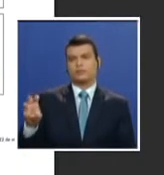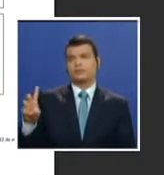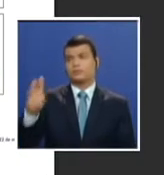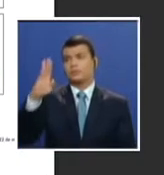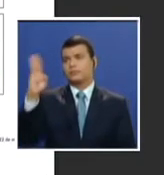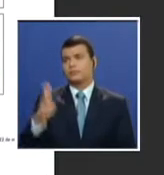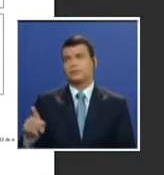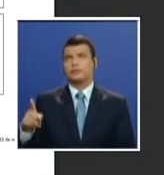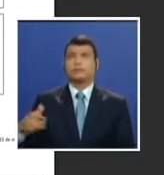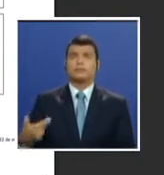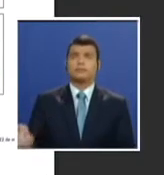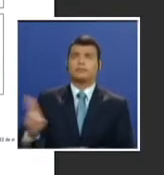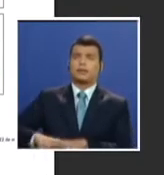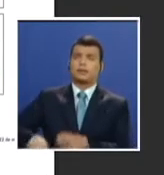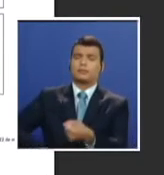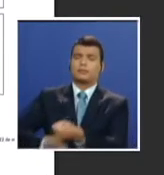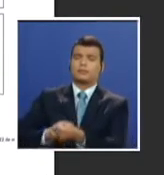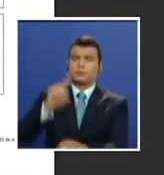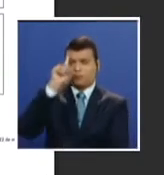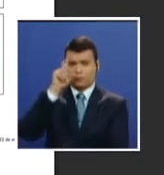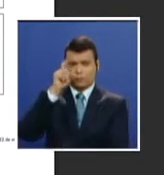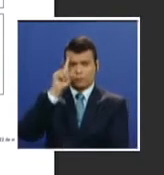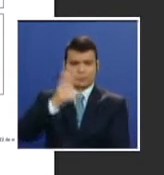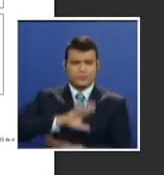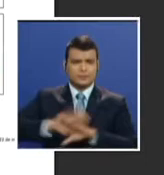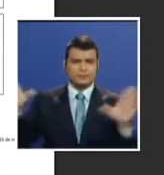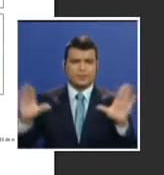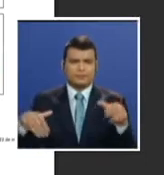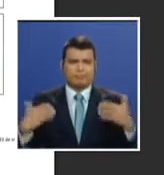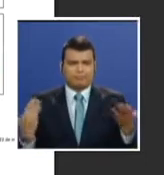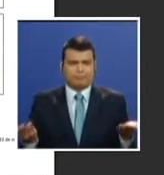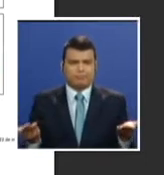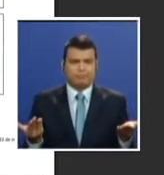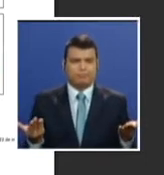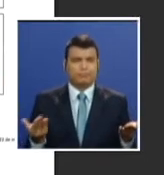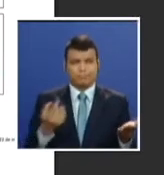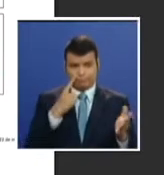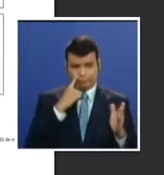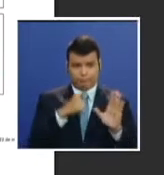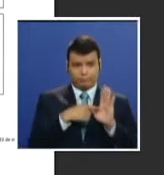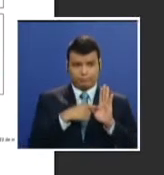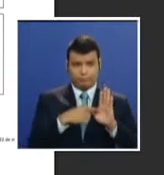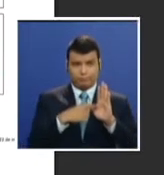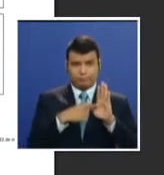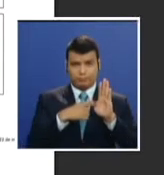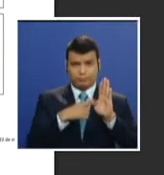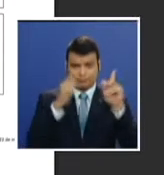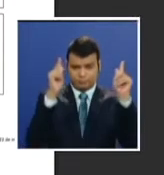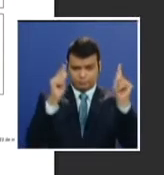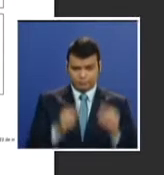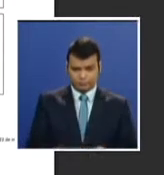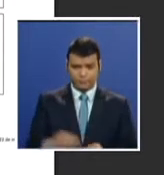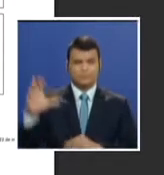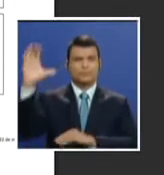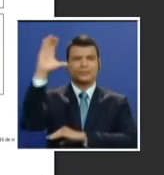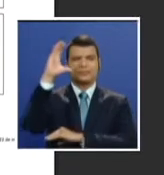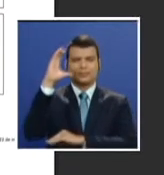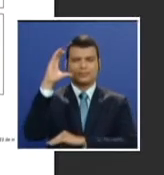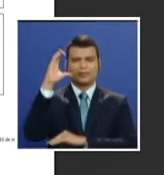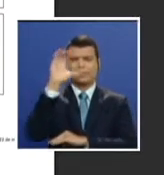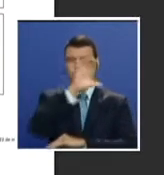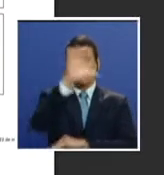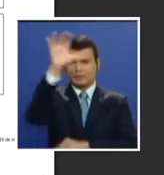está totalmente subsidiada de su producción entonces está esta gráfica de todos los países productores de azúcar